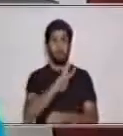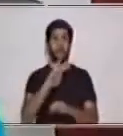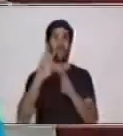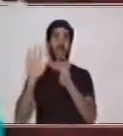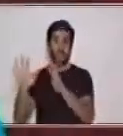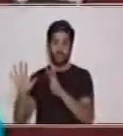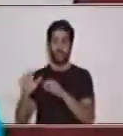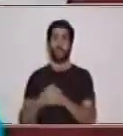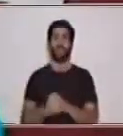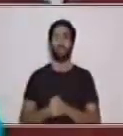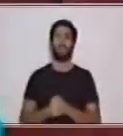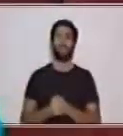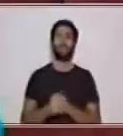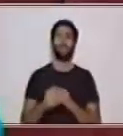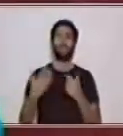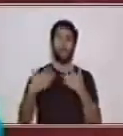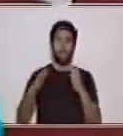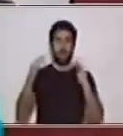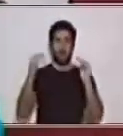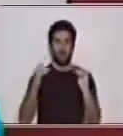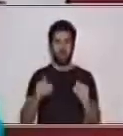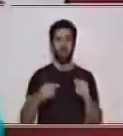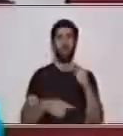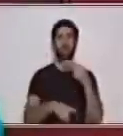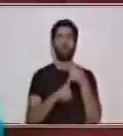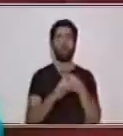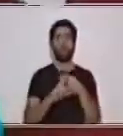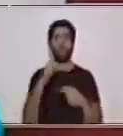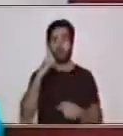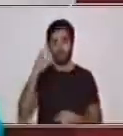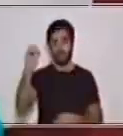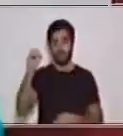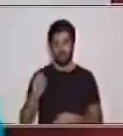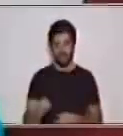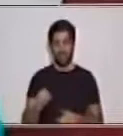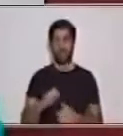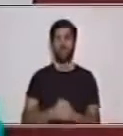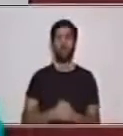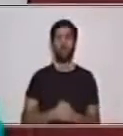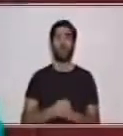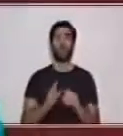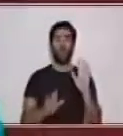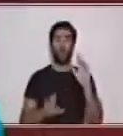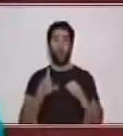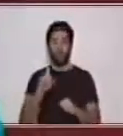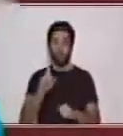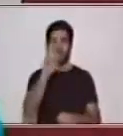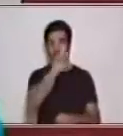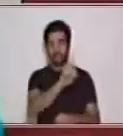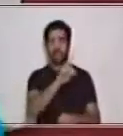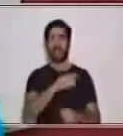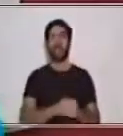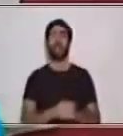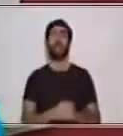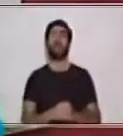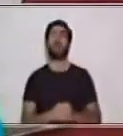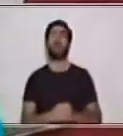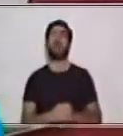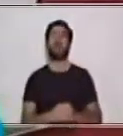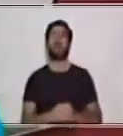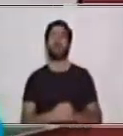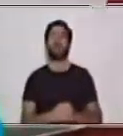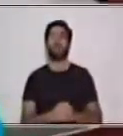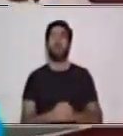Entonces, acá realizo una suma, 0, 11,